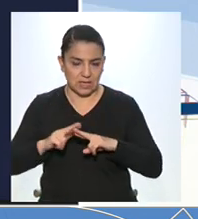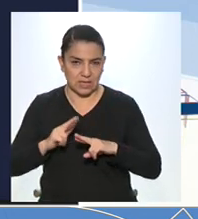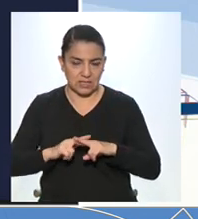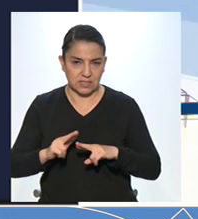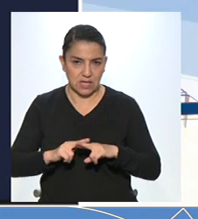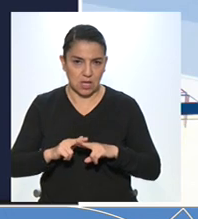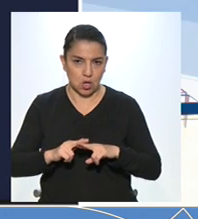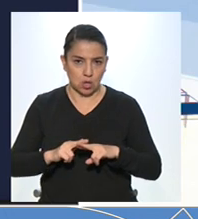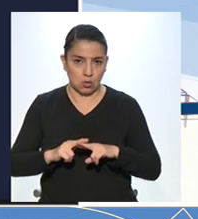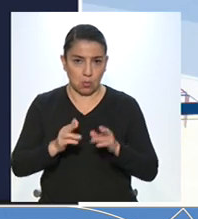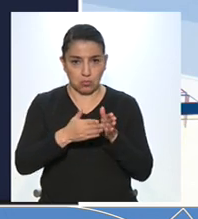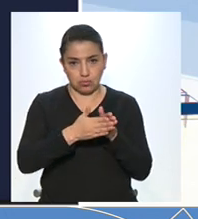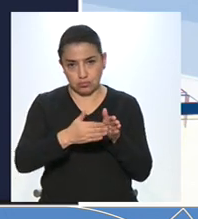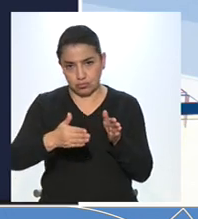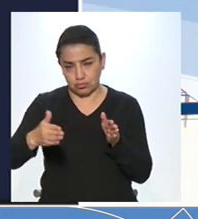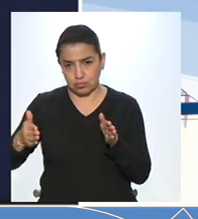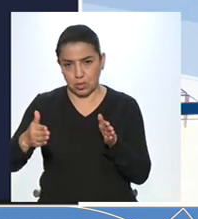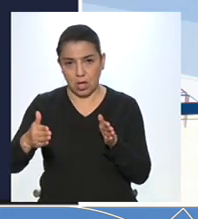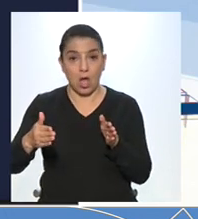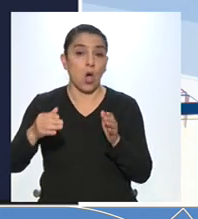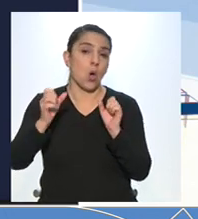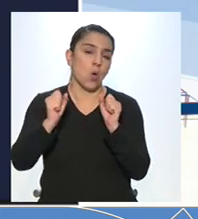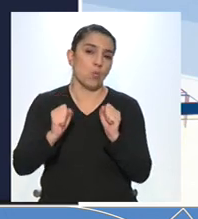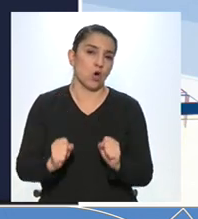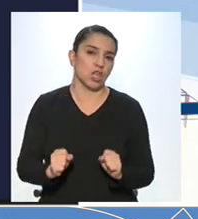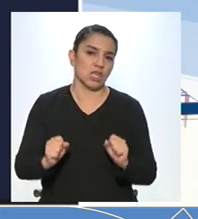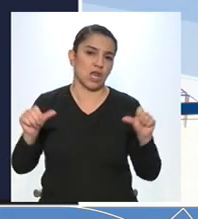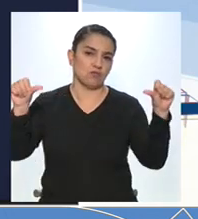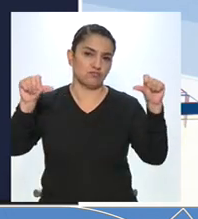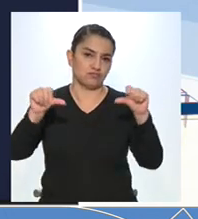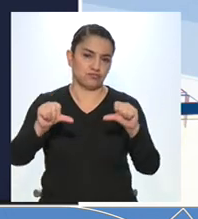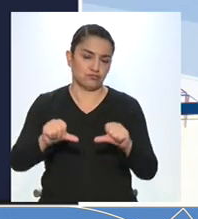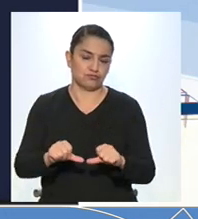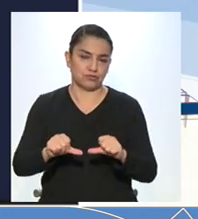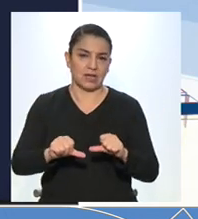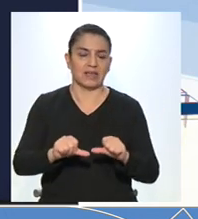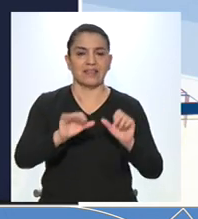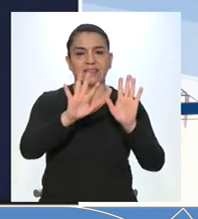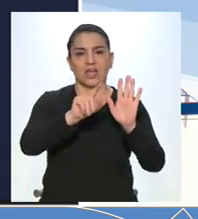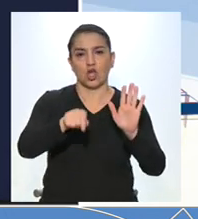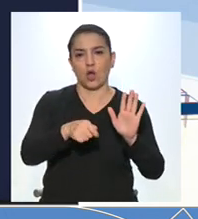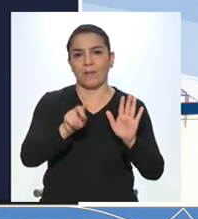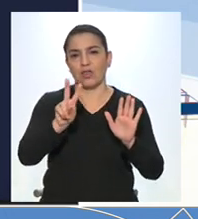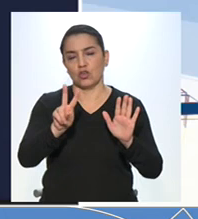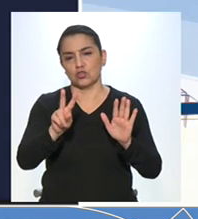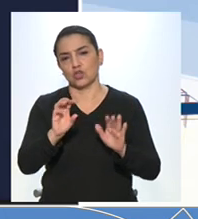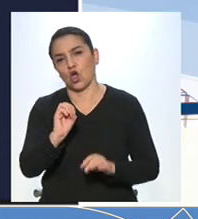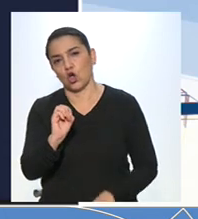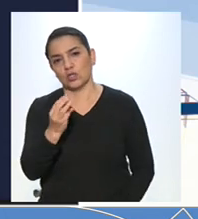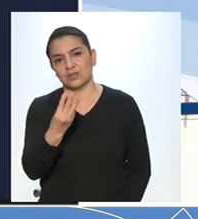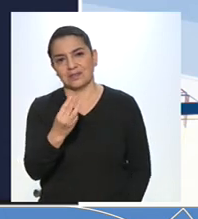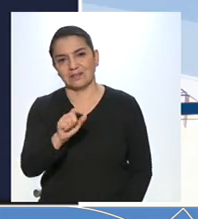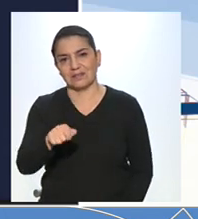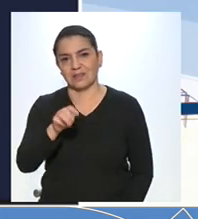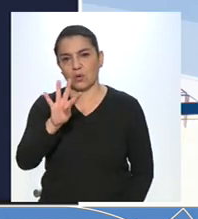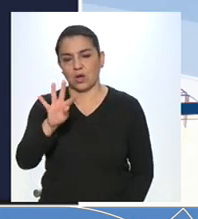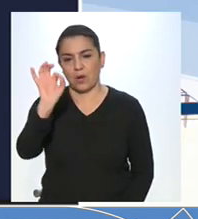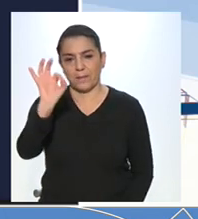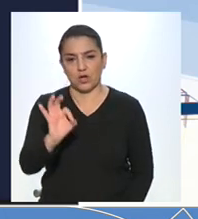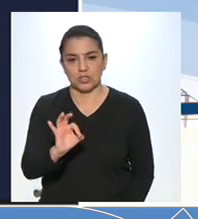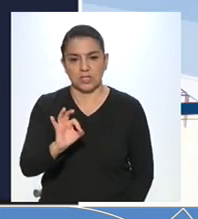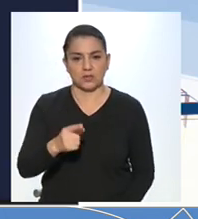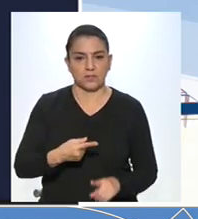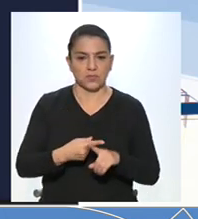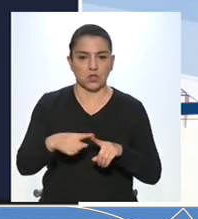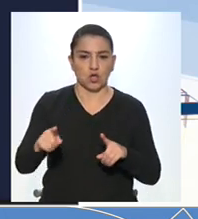en el periodo, la caída podría haber fluctuado entre 10,2% y 13,4%. En la columna siguiente, el